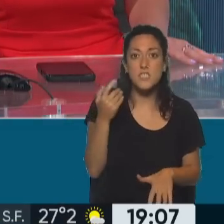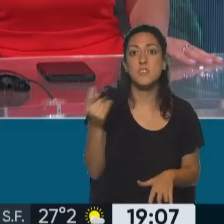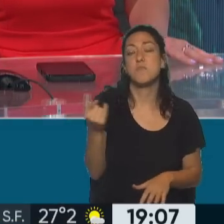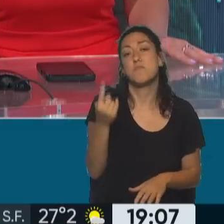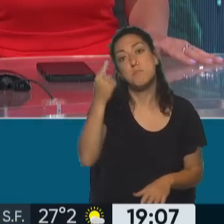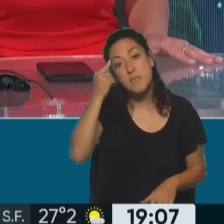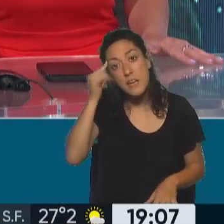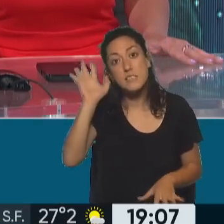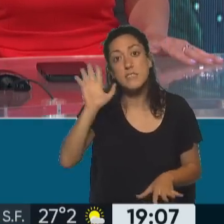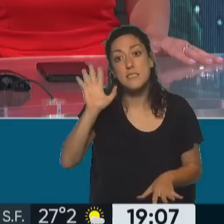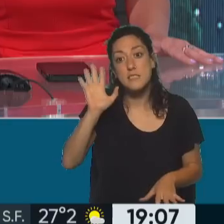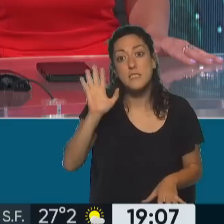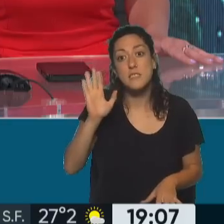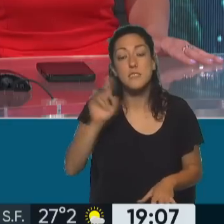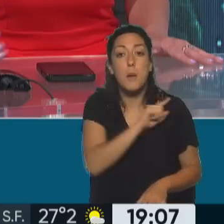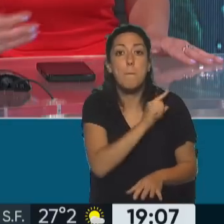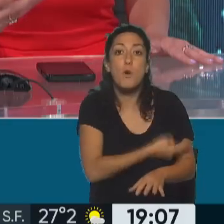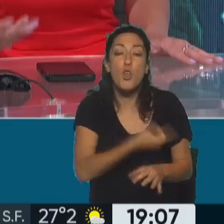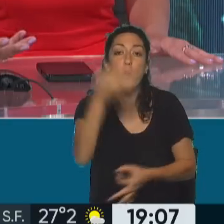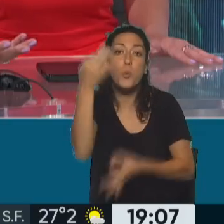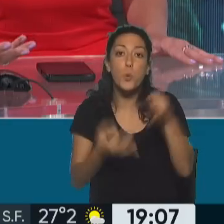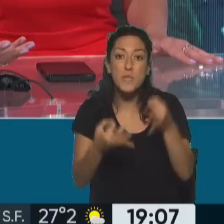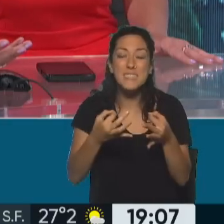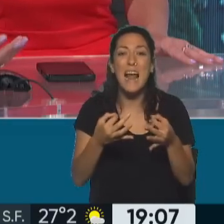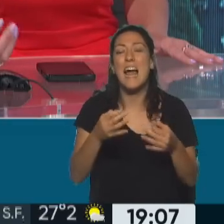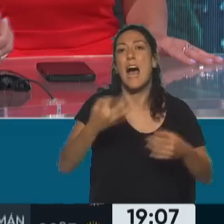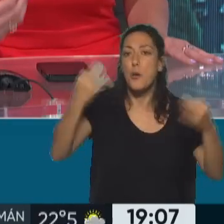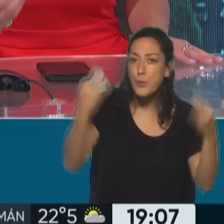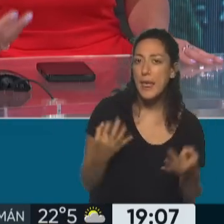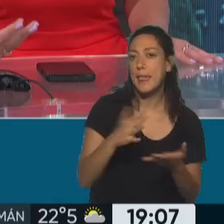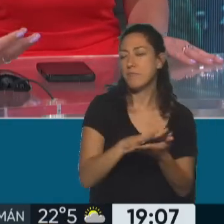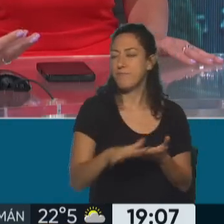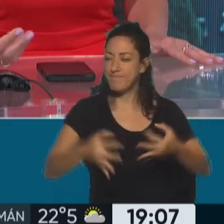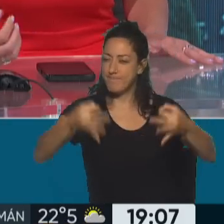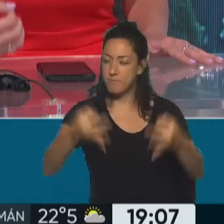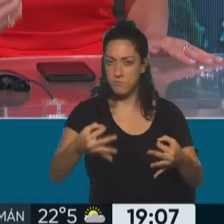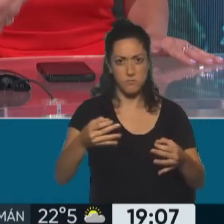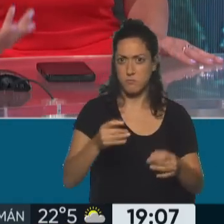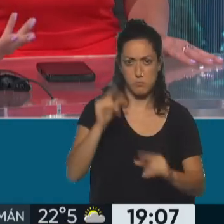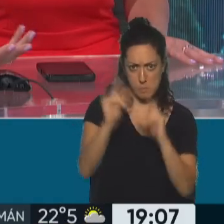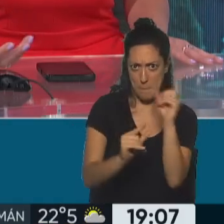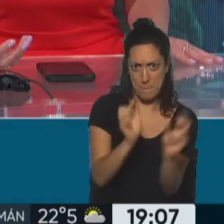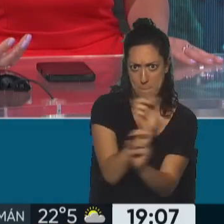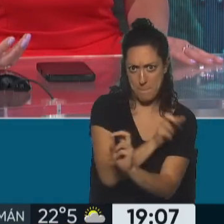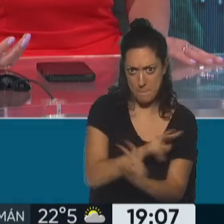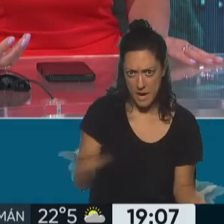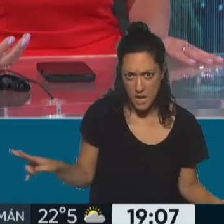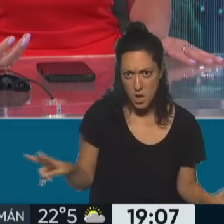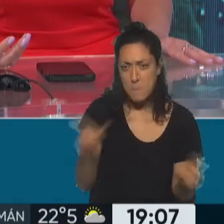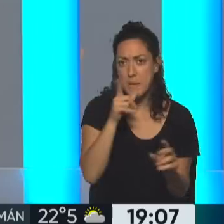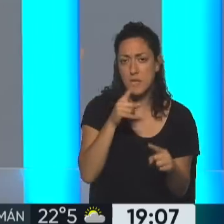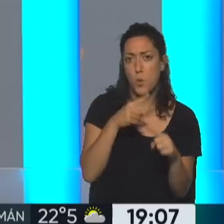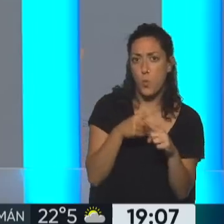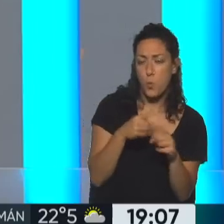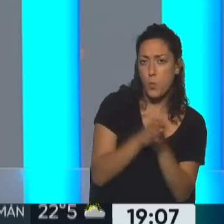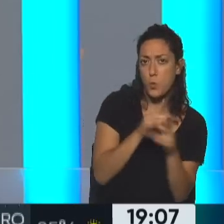modo creyó en la purificación de este Poder Judicial, que cada vez está más envalentonado, más desembosado, que cada vez tiene más puesta la camiseta de Juntos por